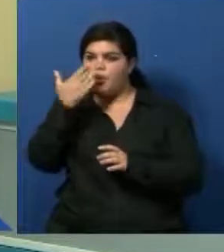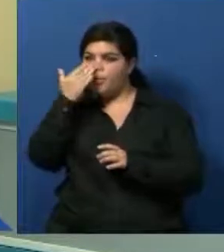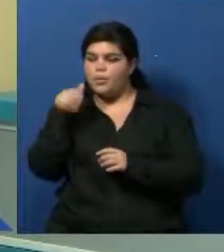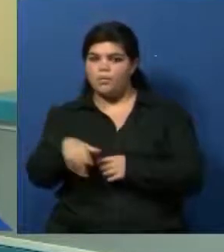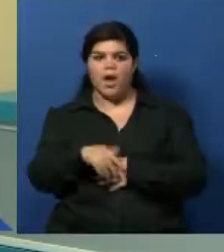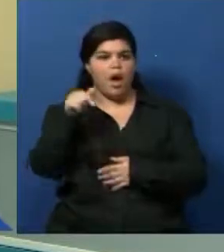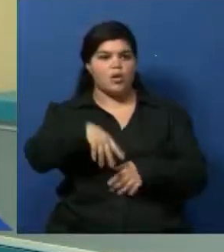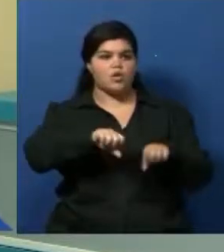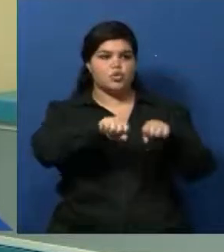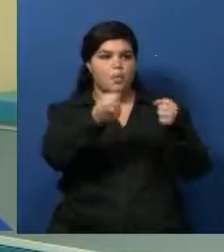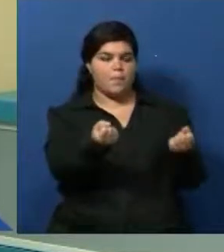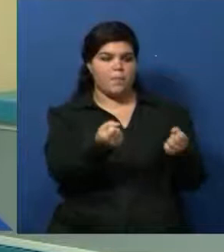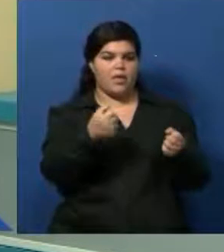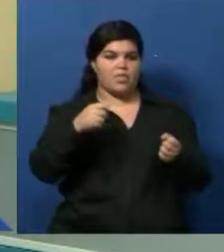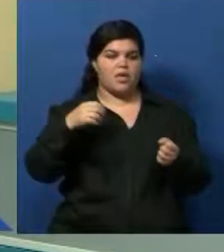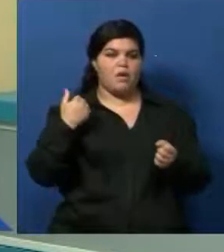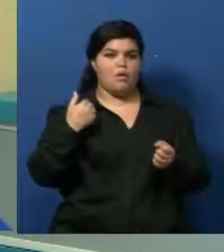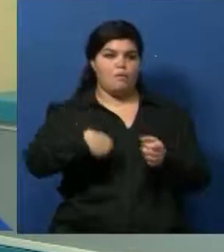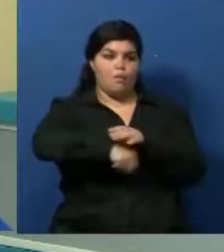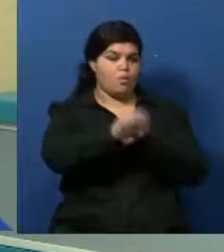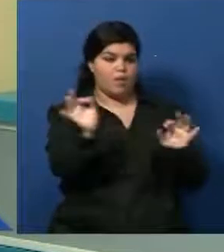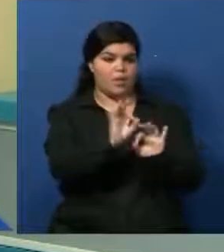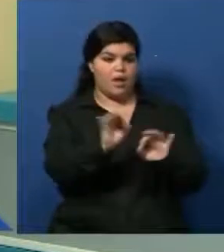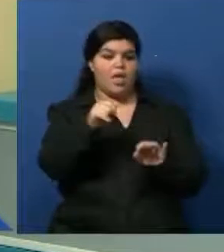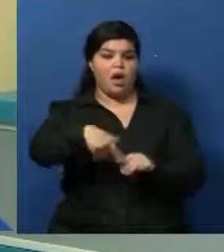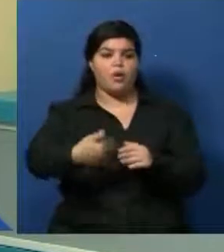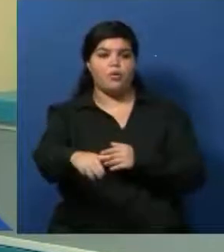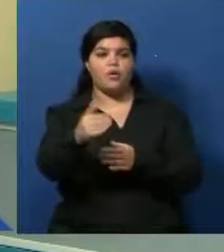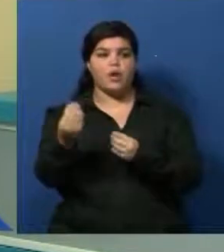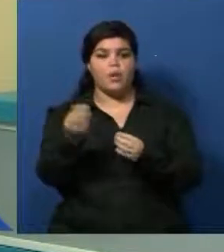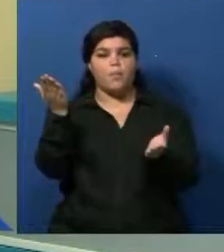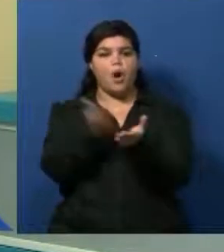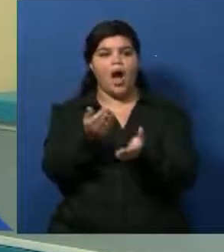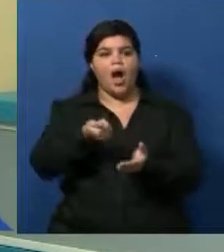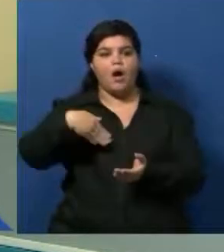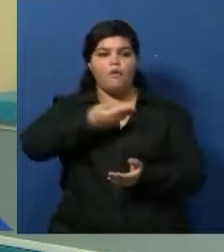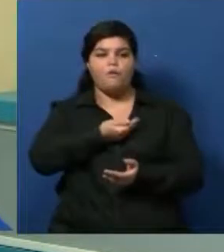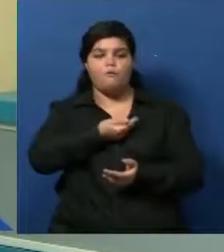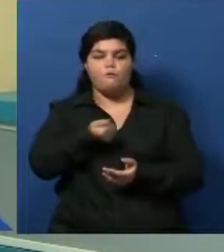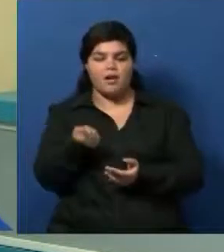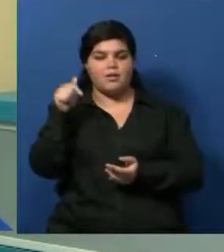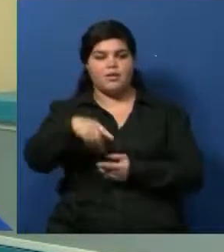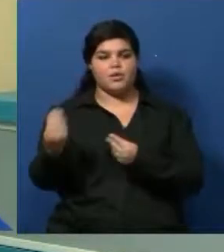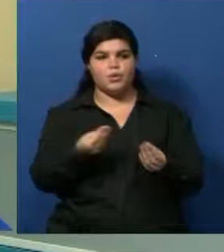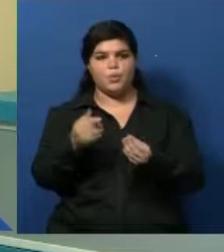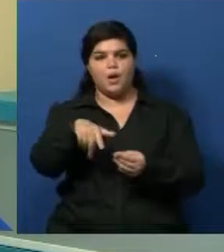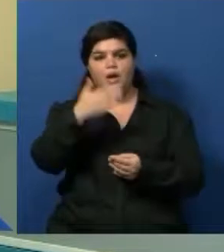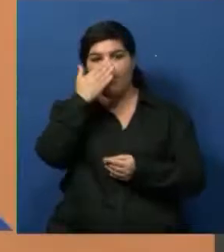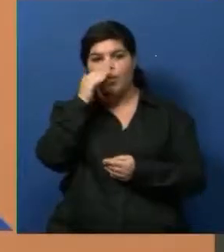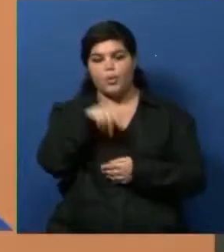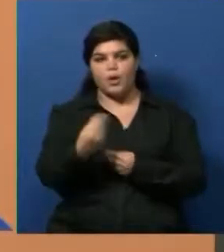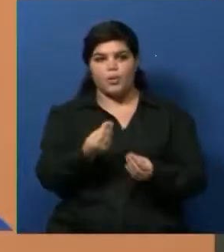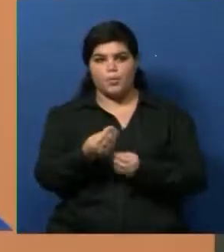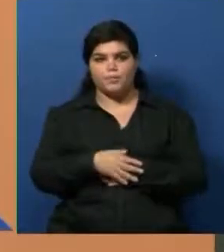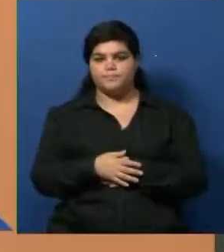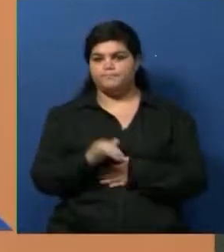suspende el fútbol y habrá que esperar que se expida la comisión de disciplina por parte de la AFA, ¿no?, sobre esta situación allí en Córdoba. Así es,